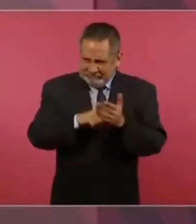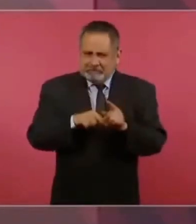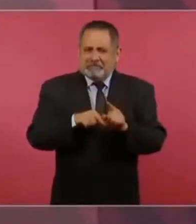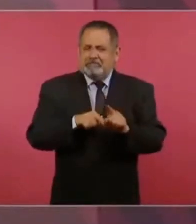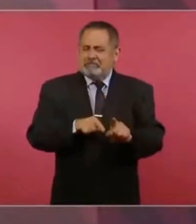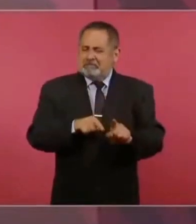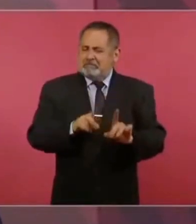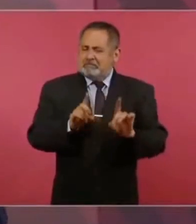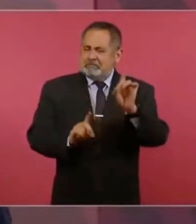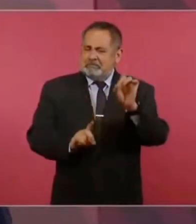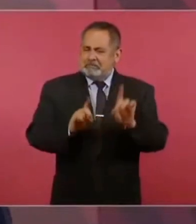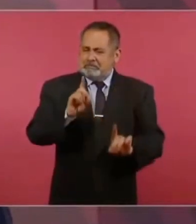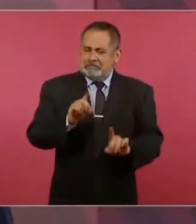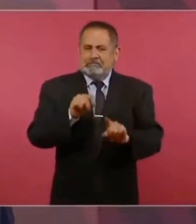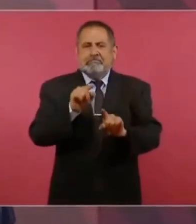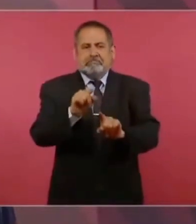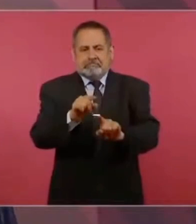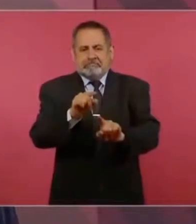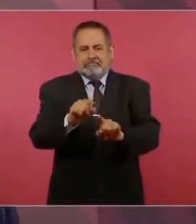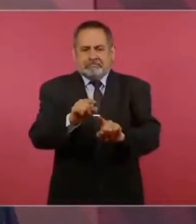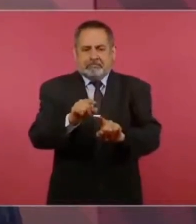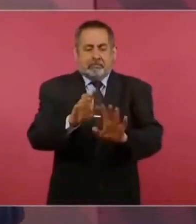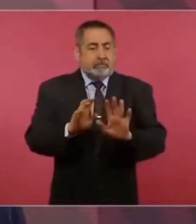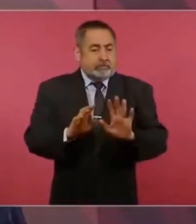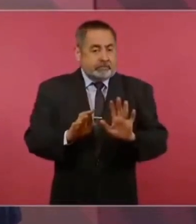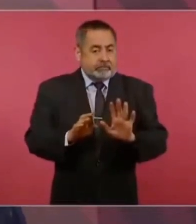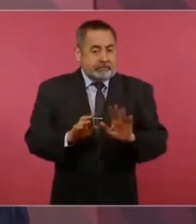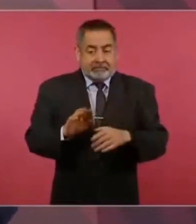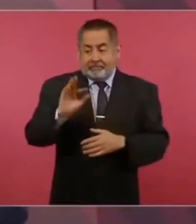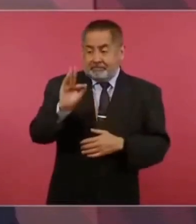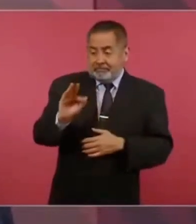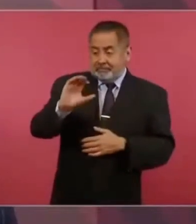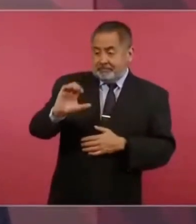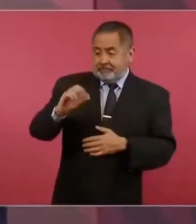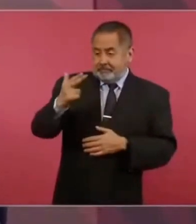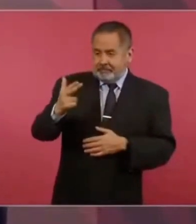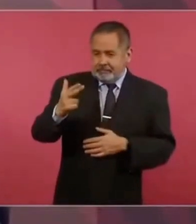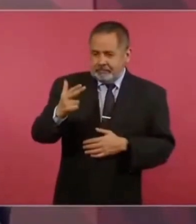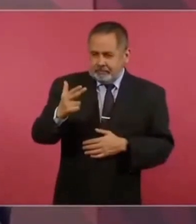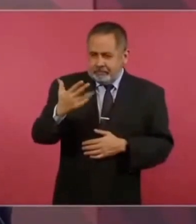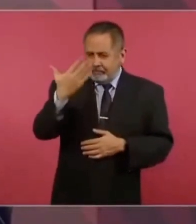acerca de si cuando Calderón lo nombra